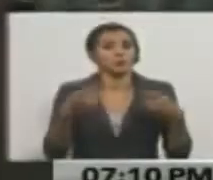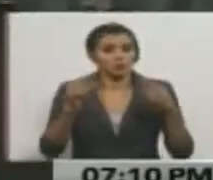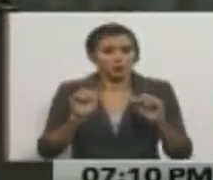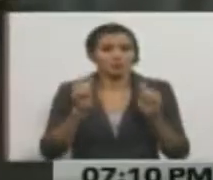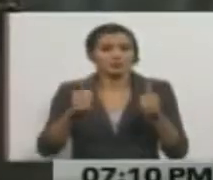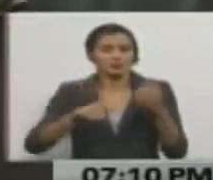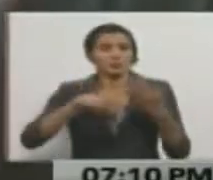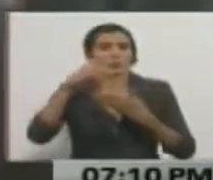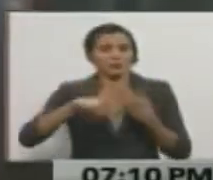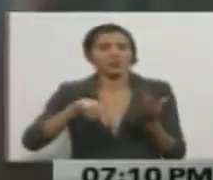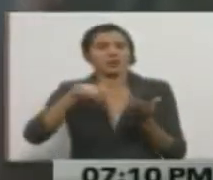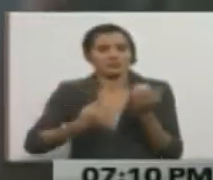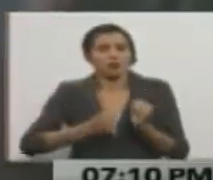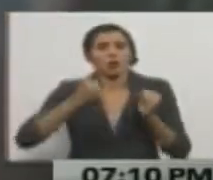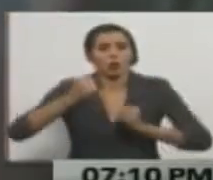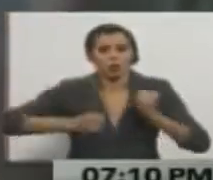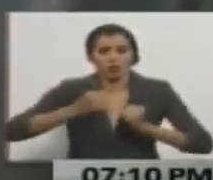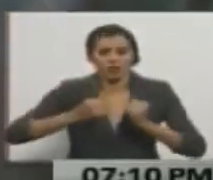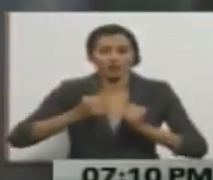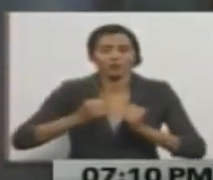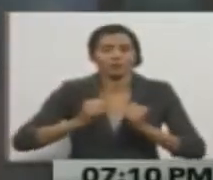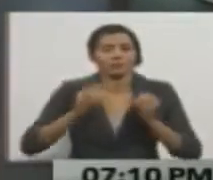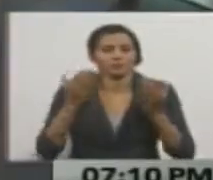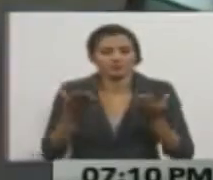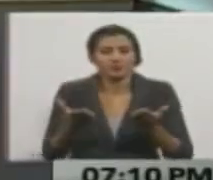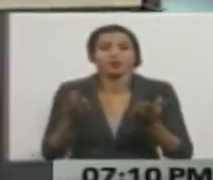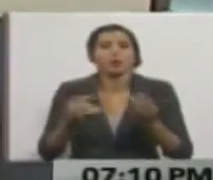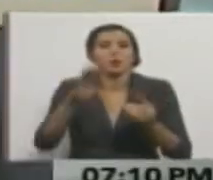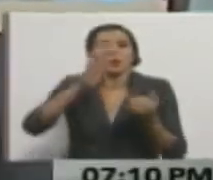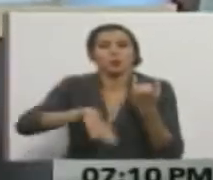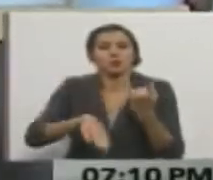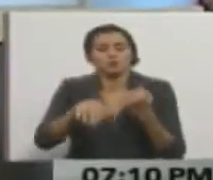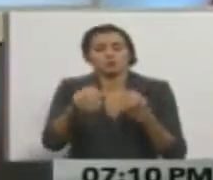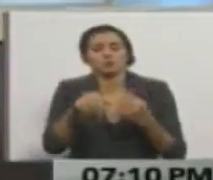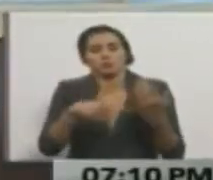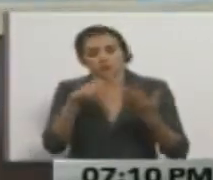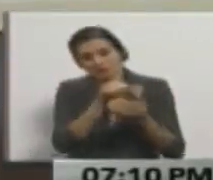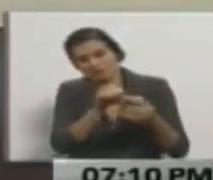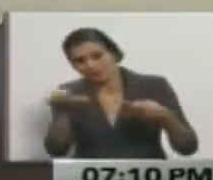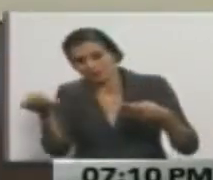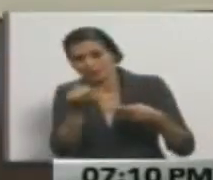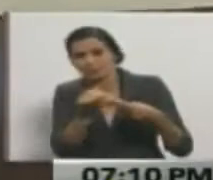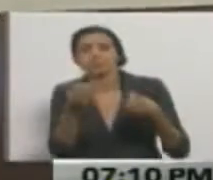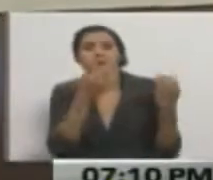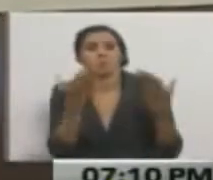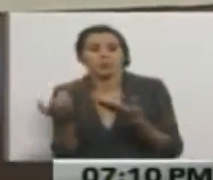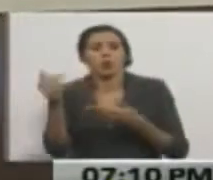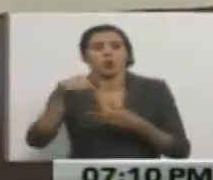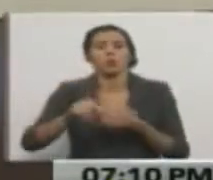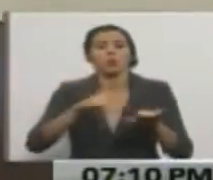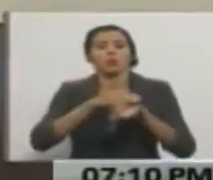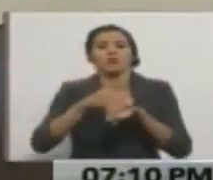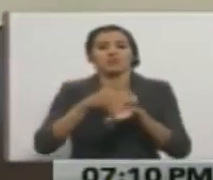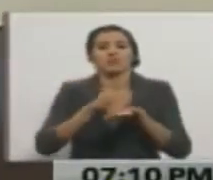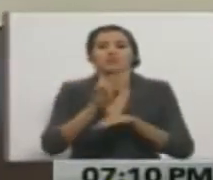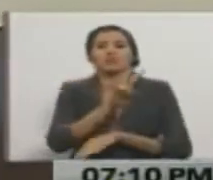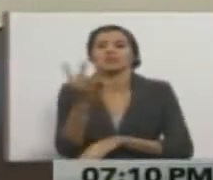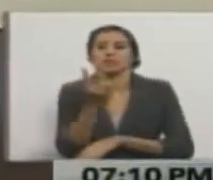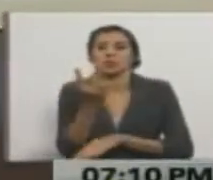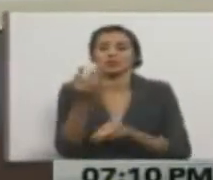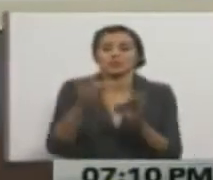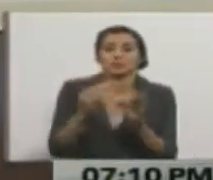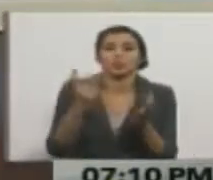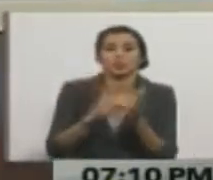comenzamos este Cayendo y Corriendo, el último de la semana. Bienvenidos hoy, jueves 22 de septiembre